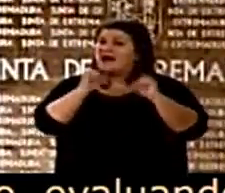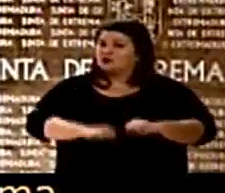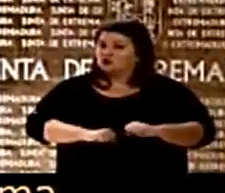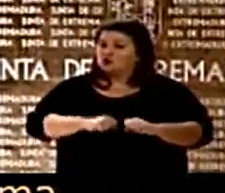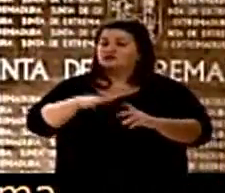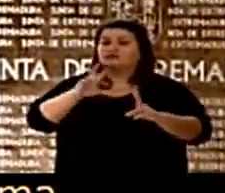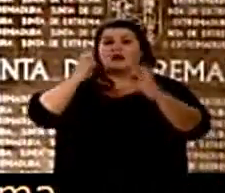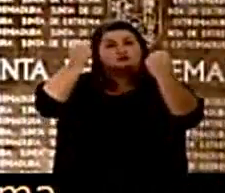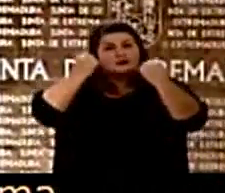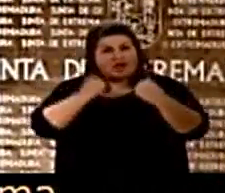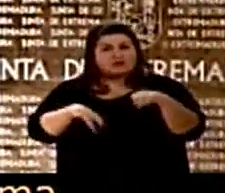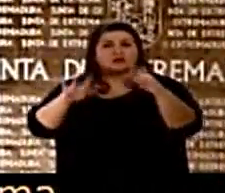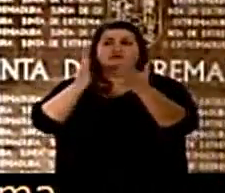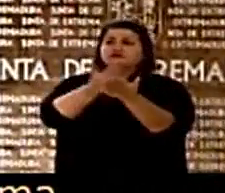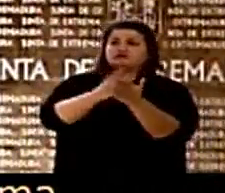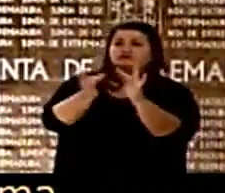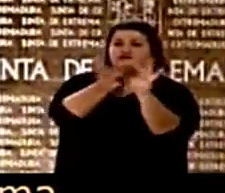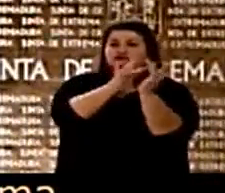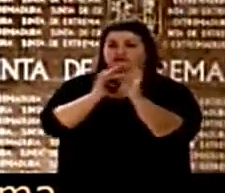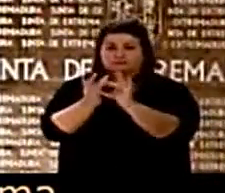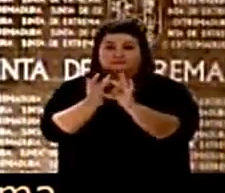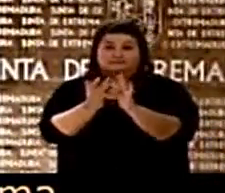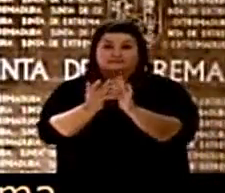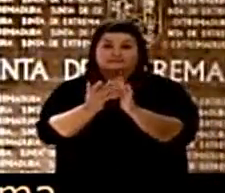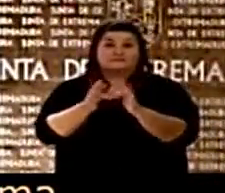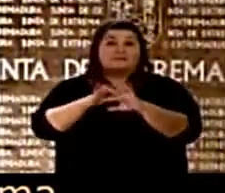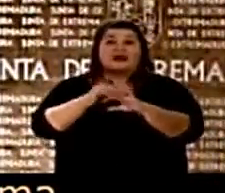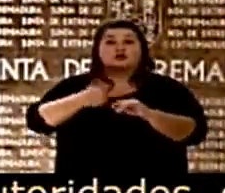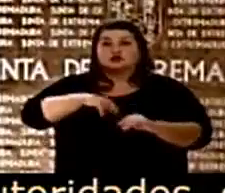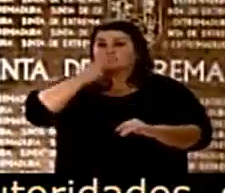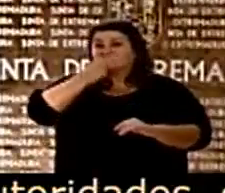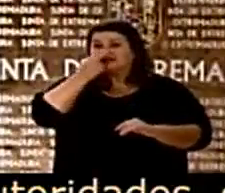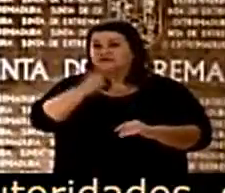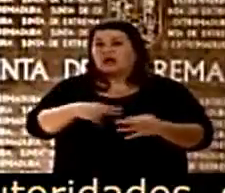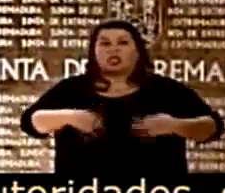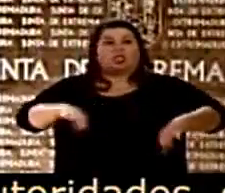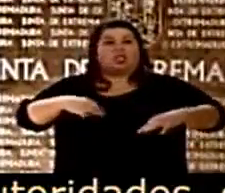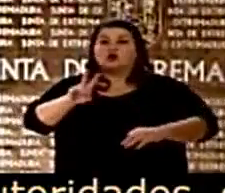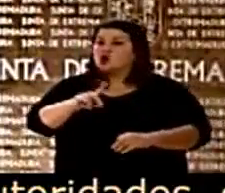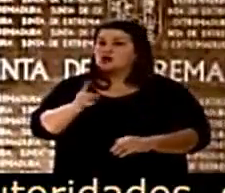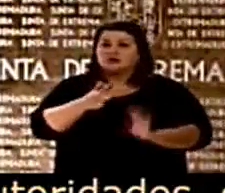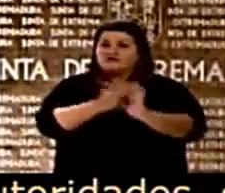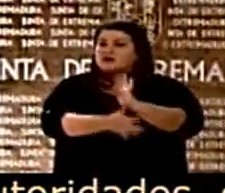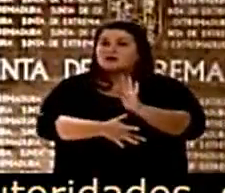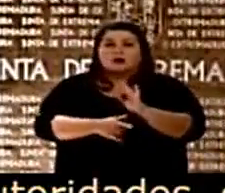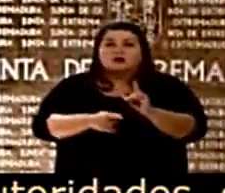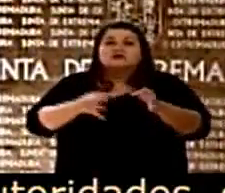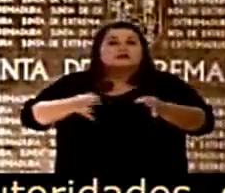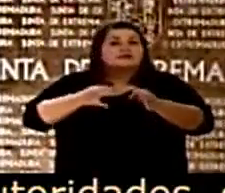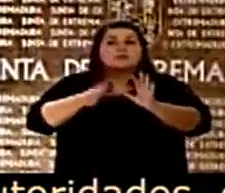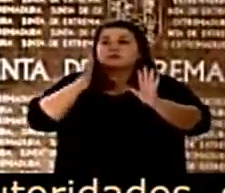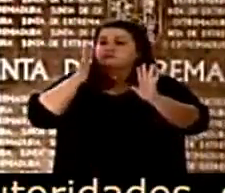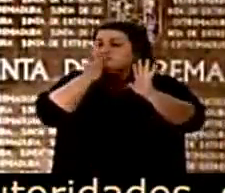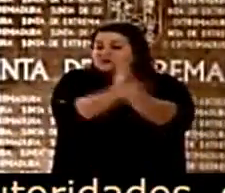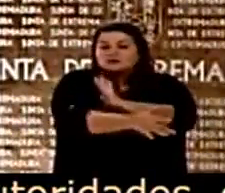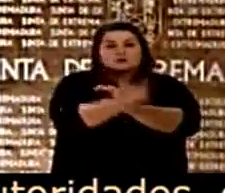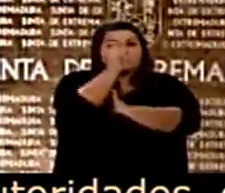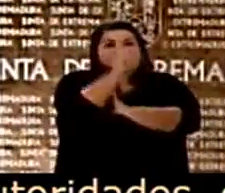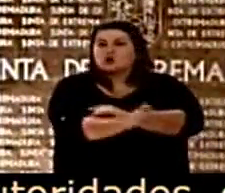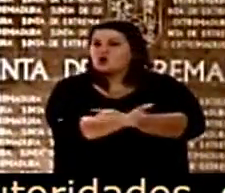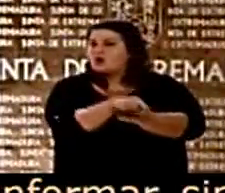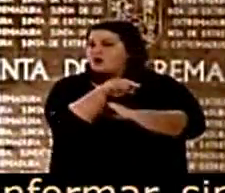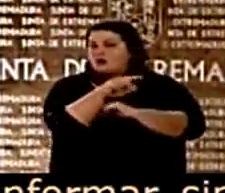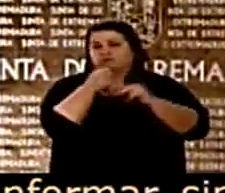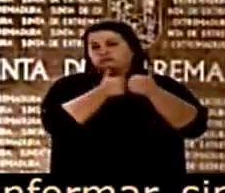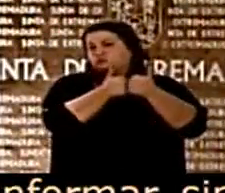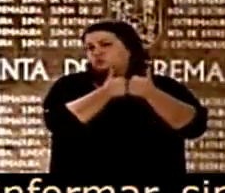las autoridades, de tal modo que no hace falta que vengamos visitas a informar, sino que tendrán permanentemente alguien que va a estar haciendo